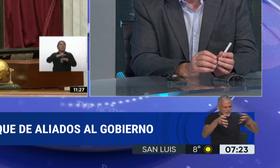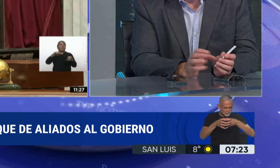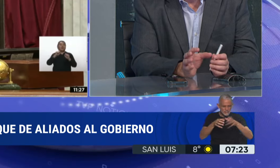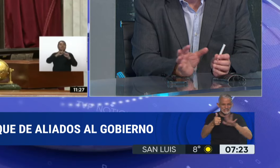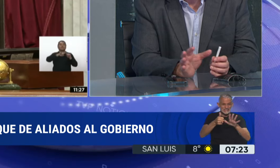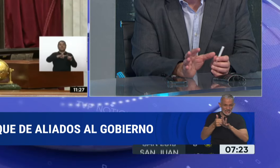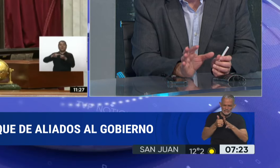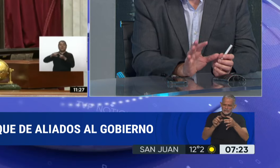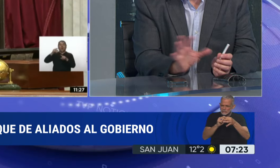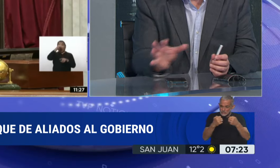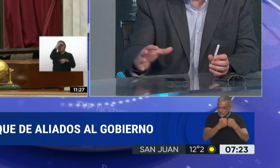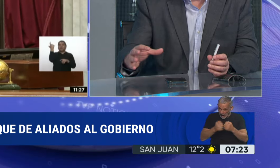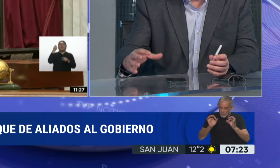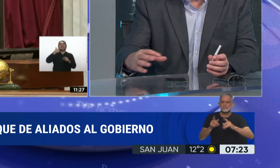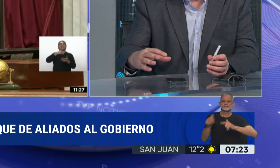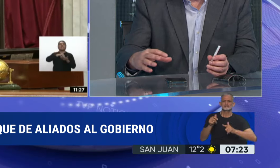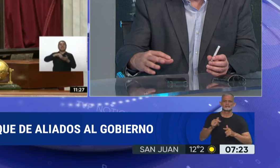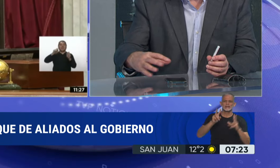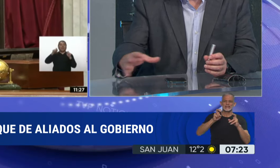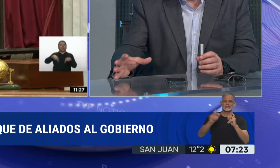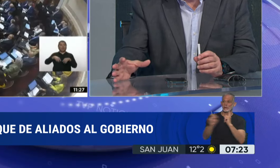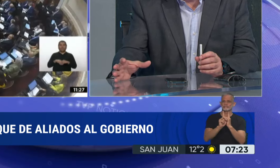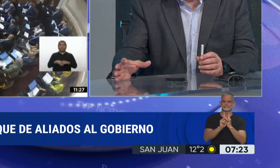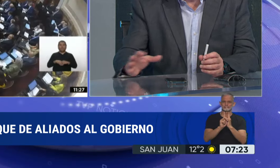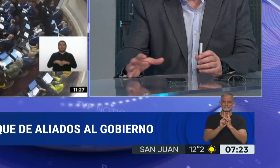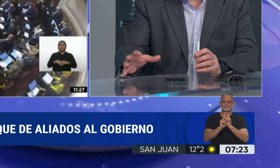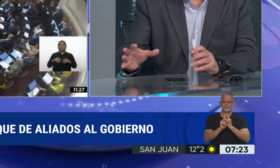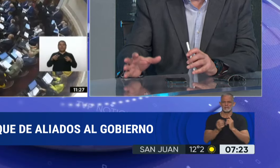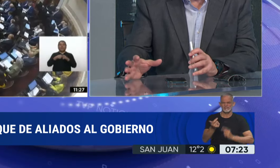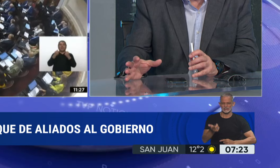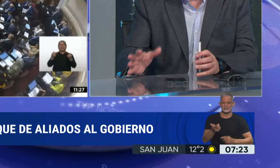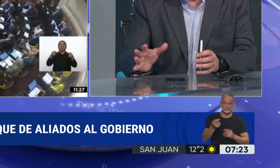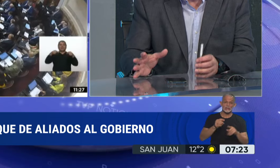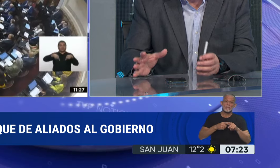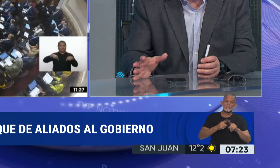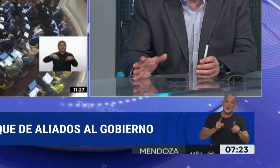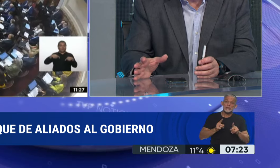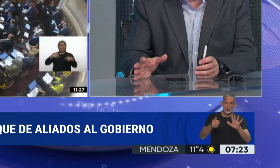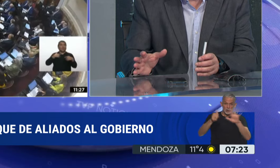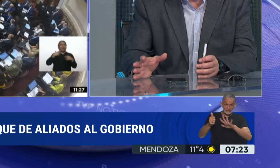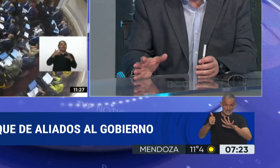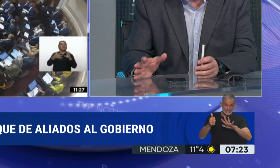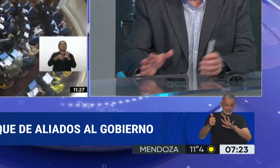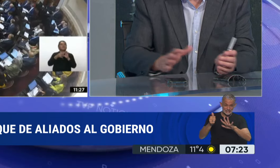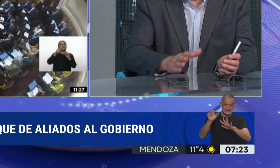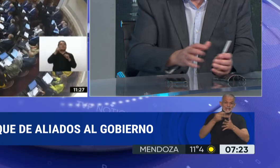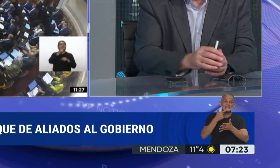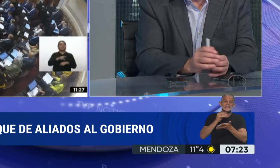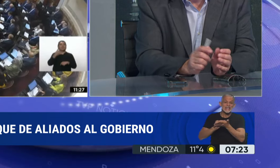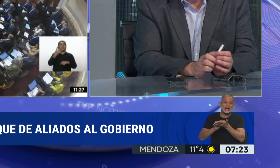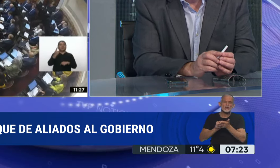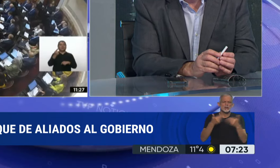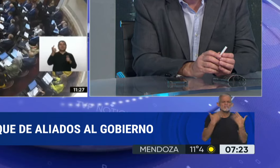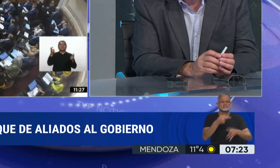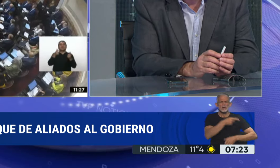seis legisladores nacionales resuelve un tema administrativo desde el punto de vista político los seis senadores por lo general acompañaron